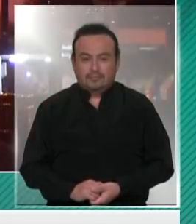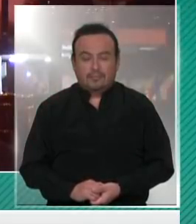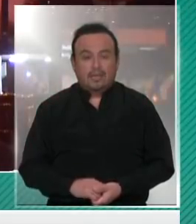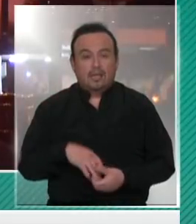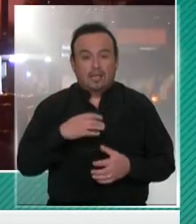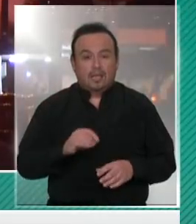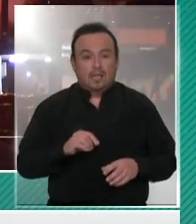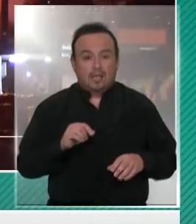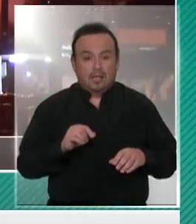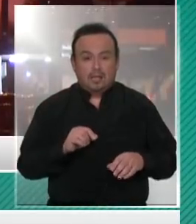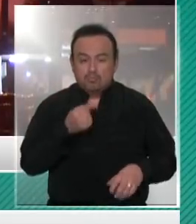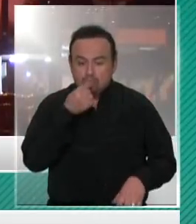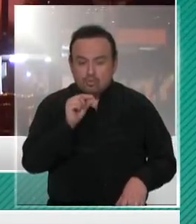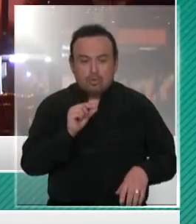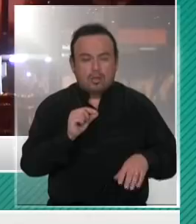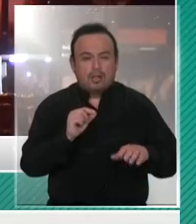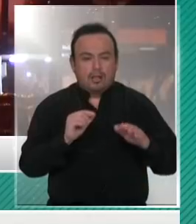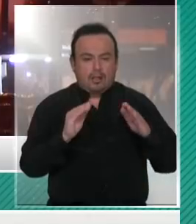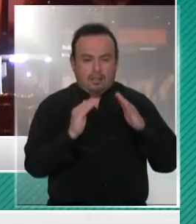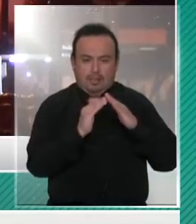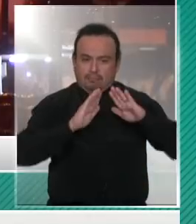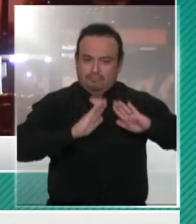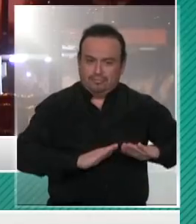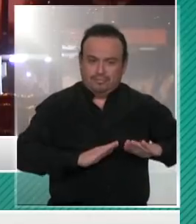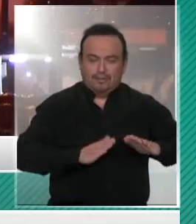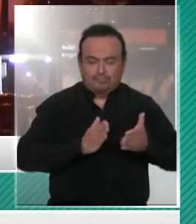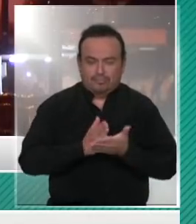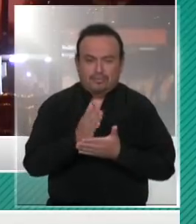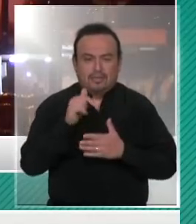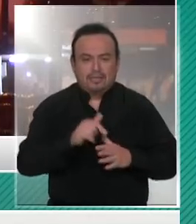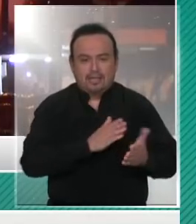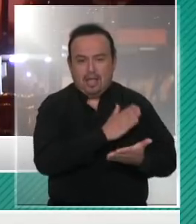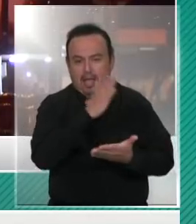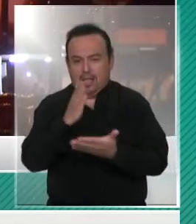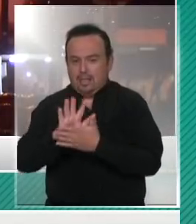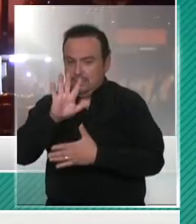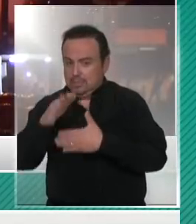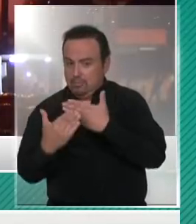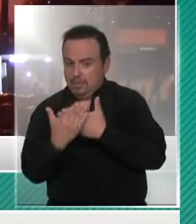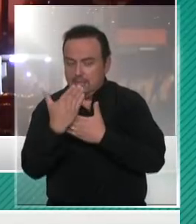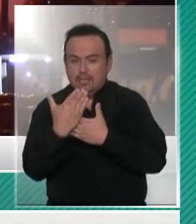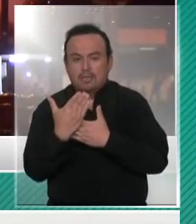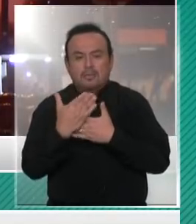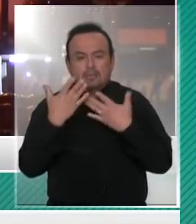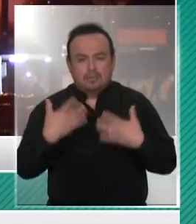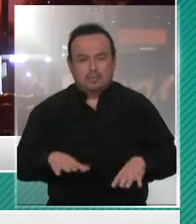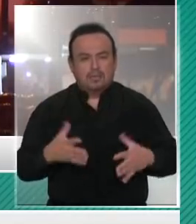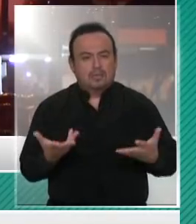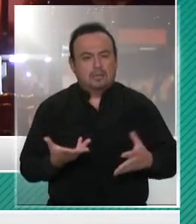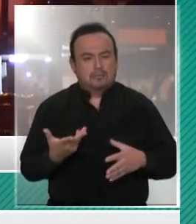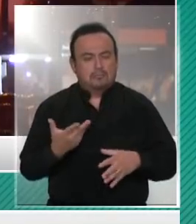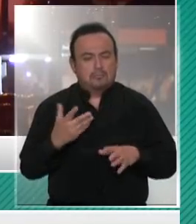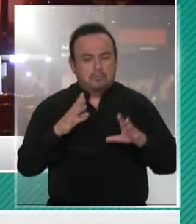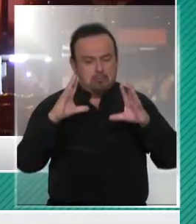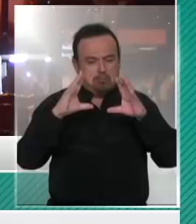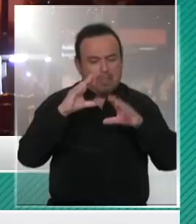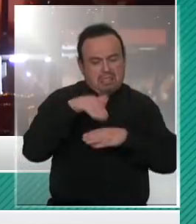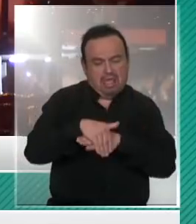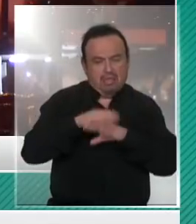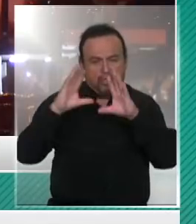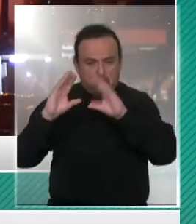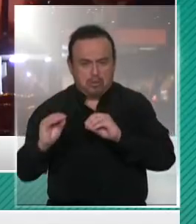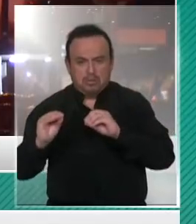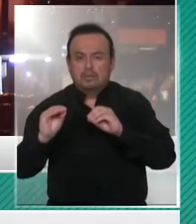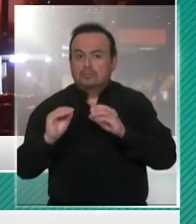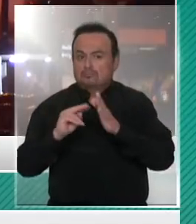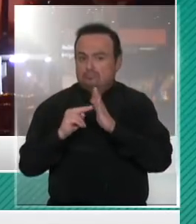Segundos para que sean las 10 de la noche y comience una nueva jornada de toque de queda que se mantiene hasta las 5 de la mañana. Hemos tenido, sin embargo, una tarde-noche también con